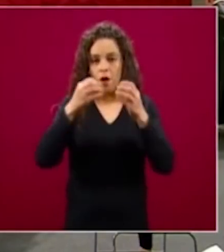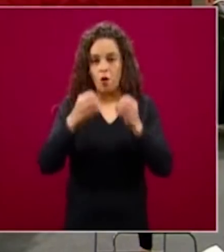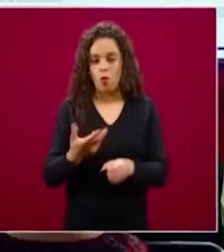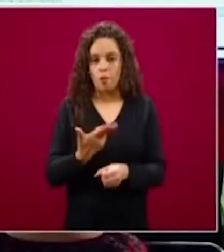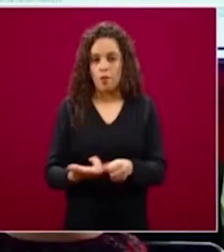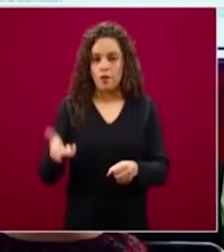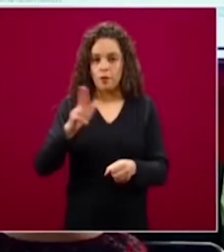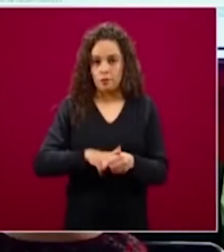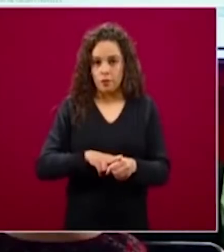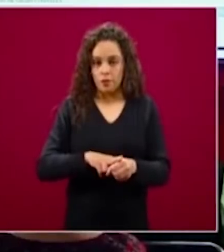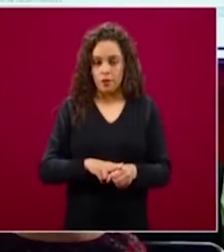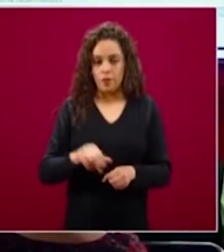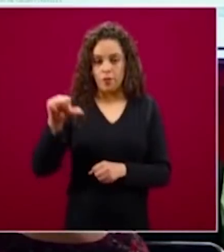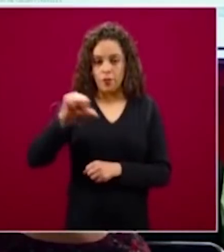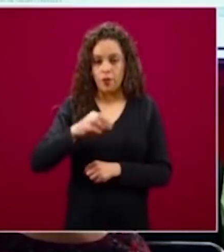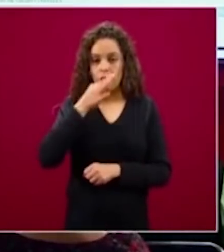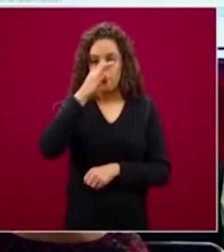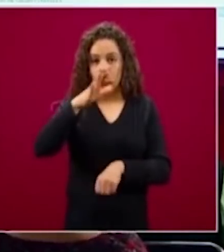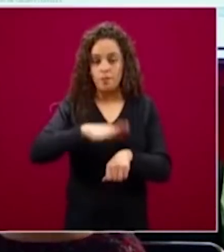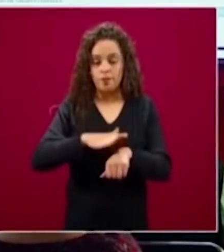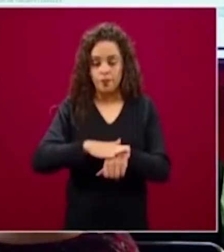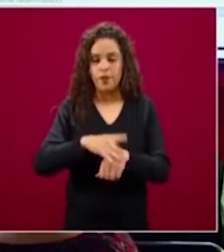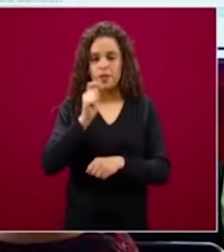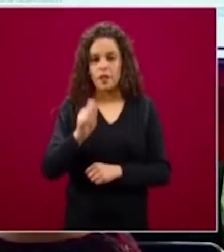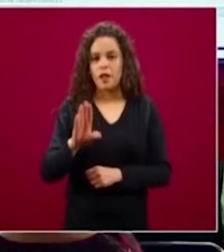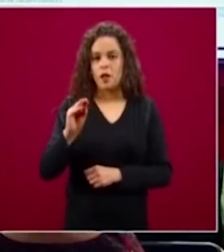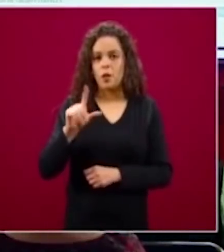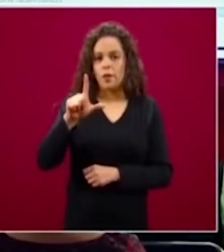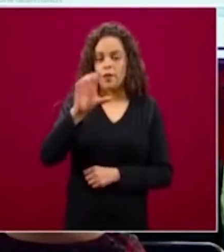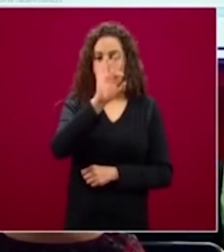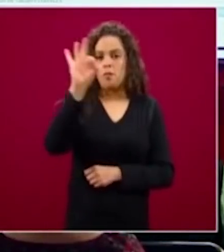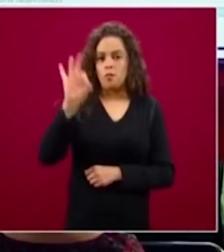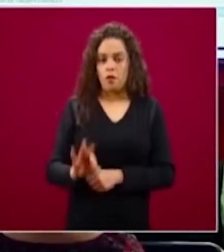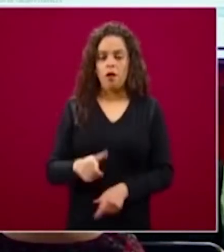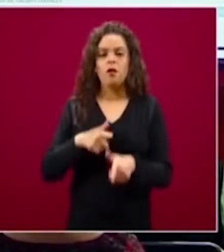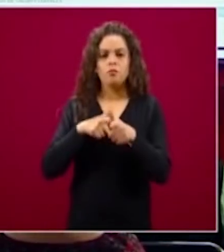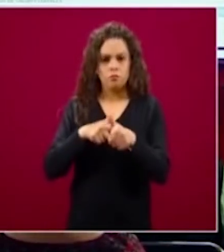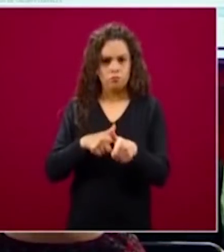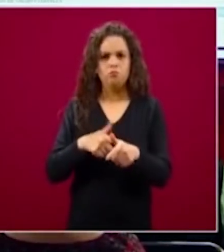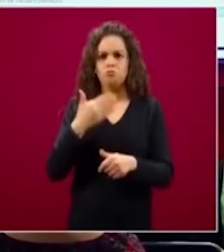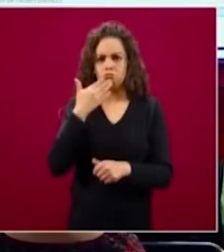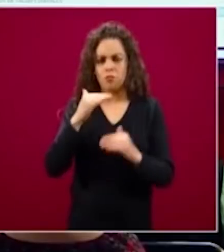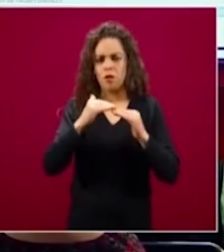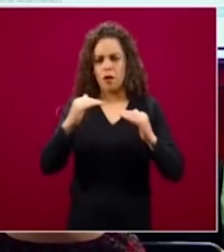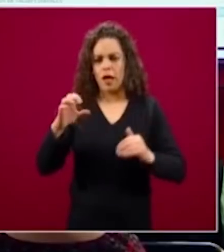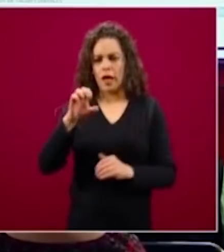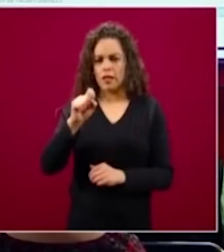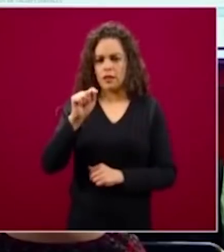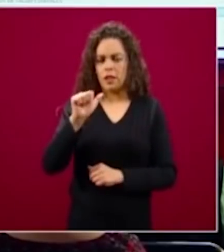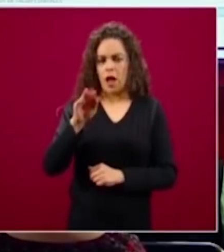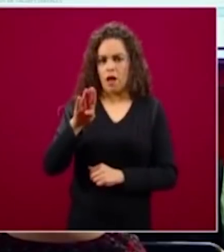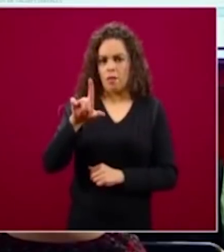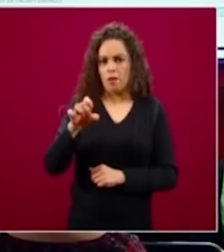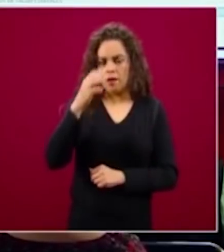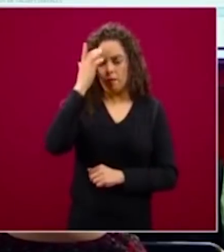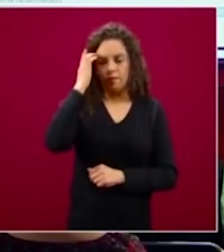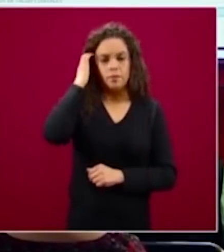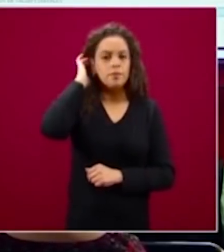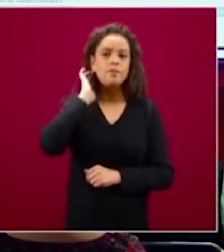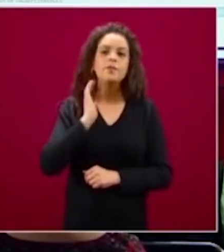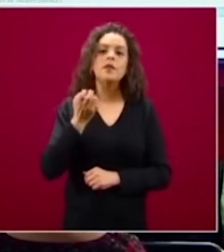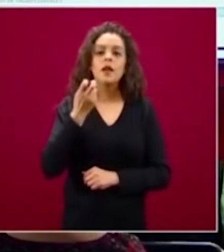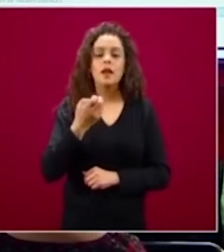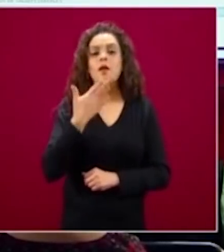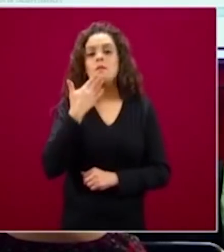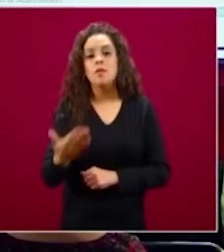tenemos una notificación del 97%, se ha mantenido bastante estable esta notificación, lo cual nos da buena información